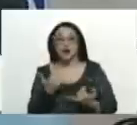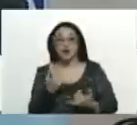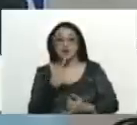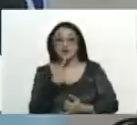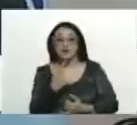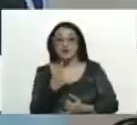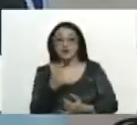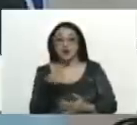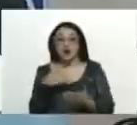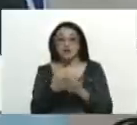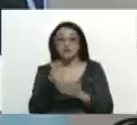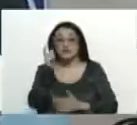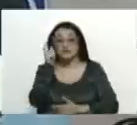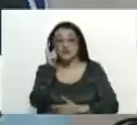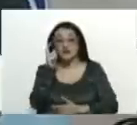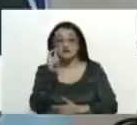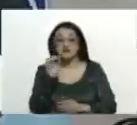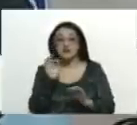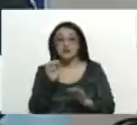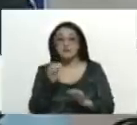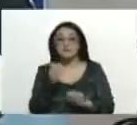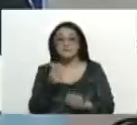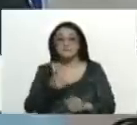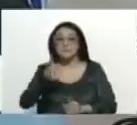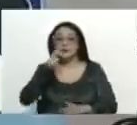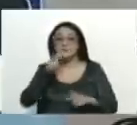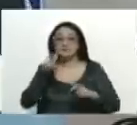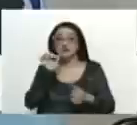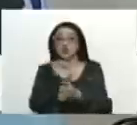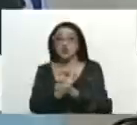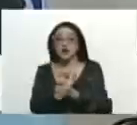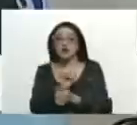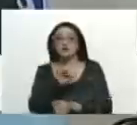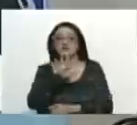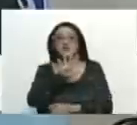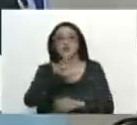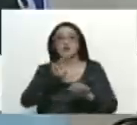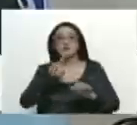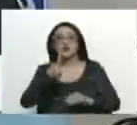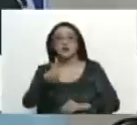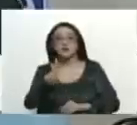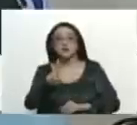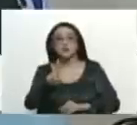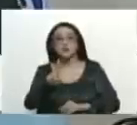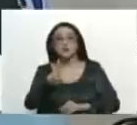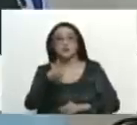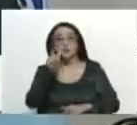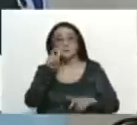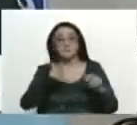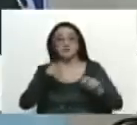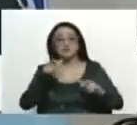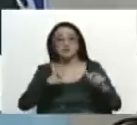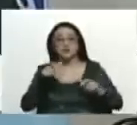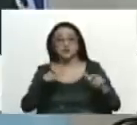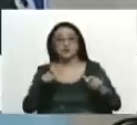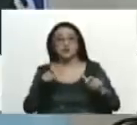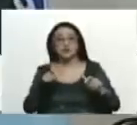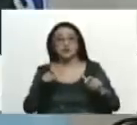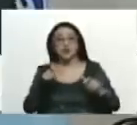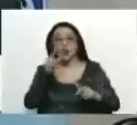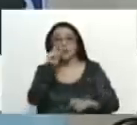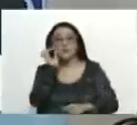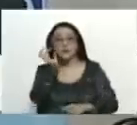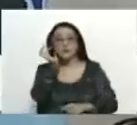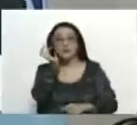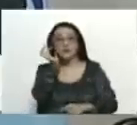a la fecha y seguro van a haber más detenidos se suman 51 personas hombres